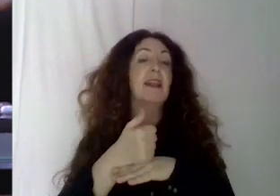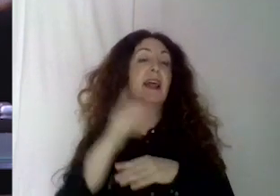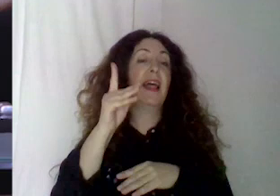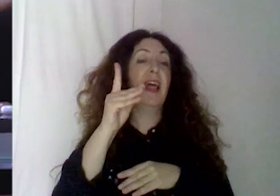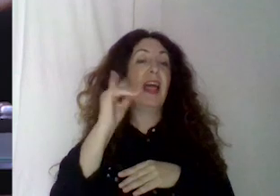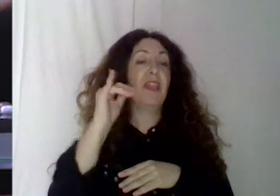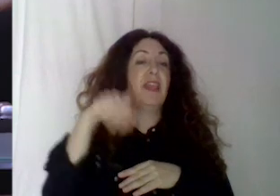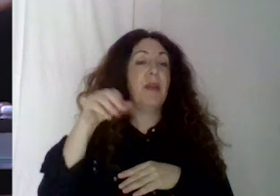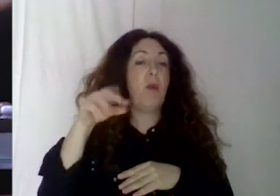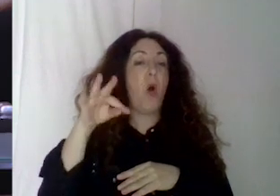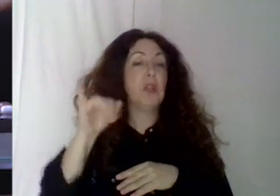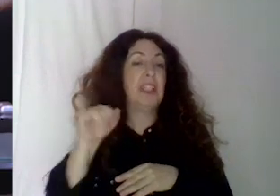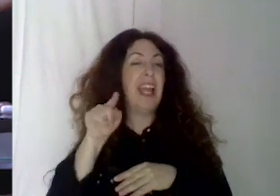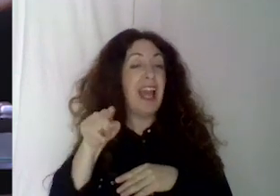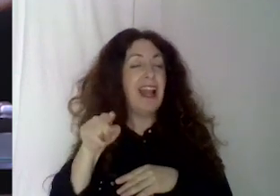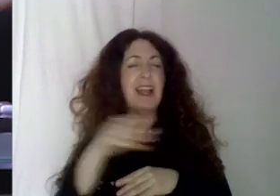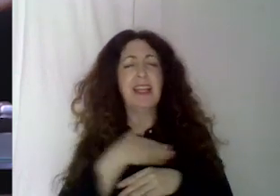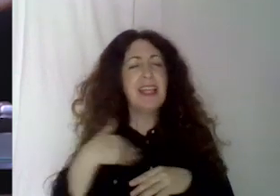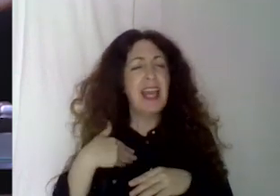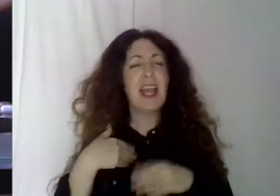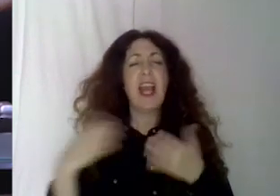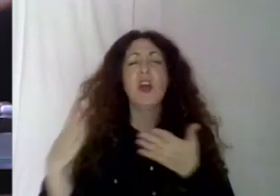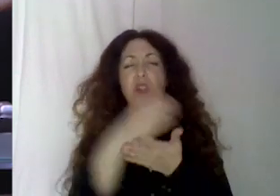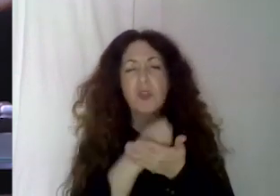y aún así baja al sótano, ve las pinturas que tiene ahí,